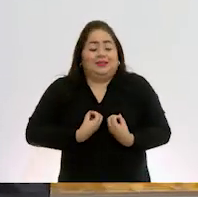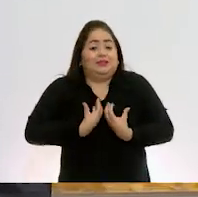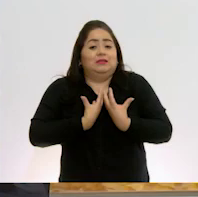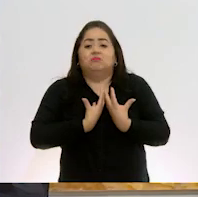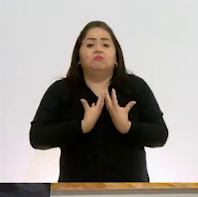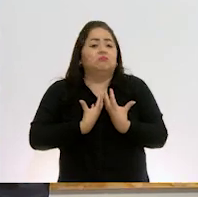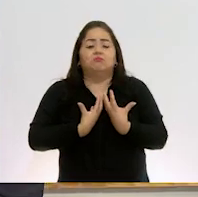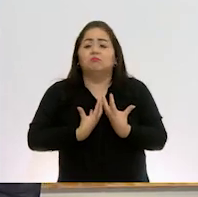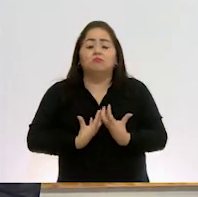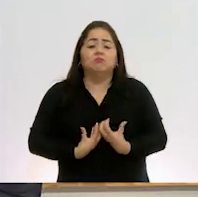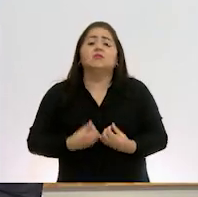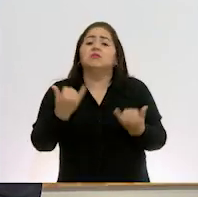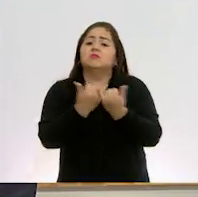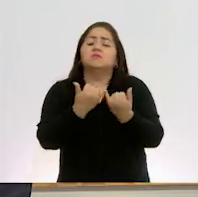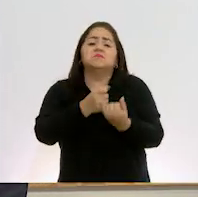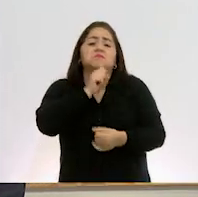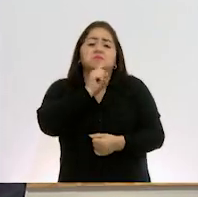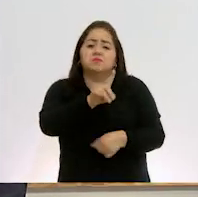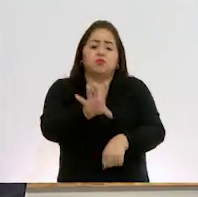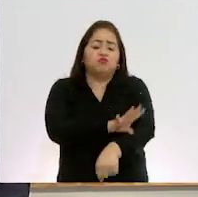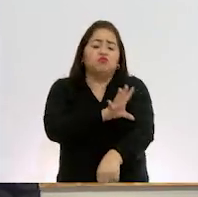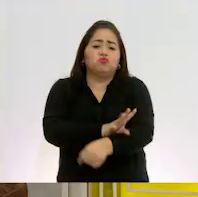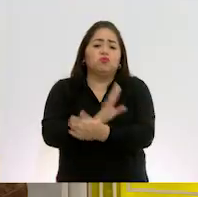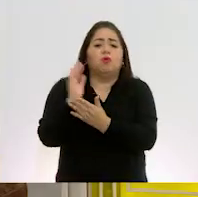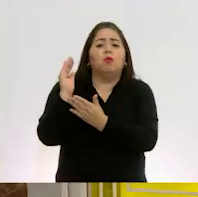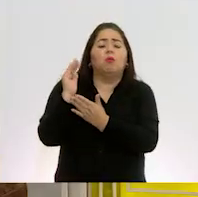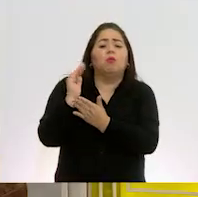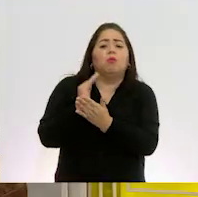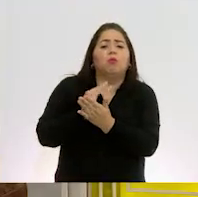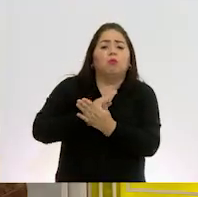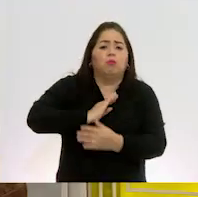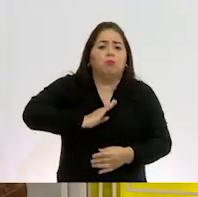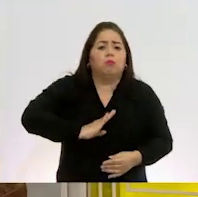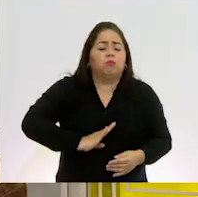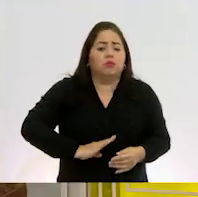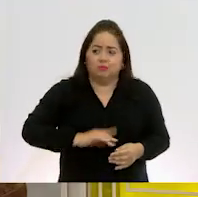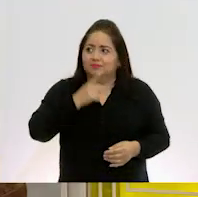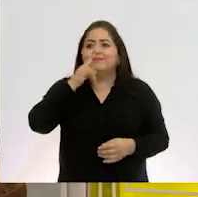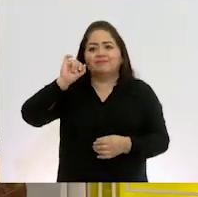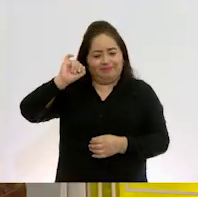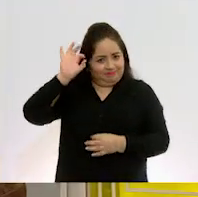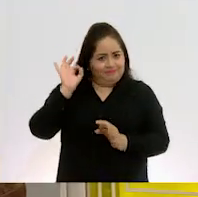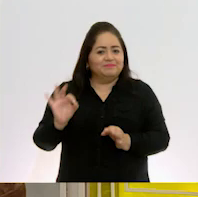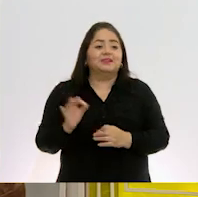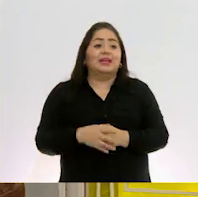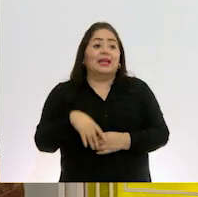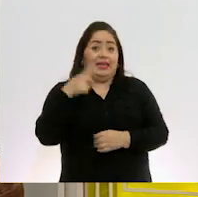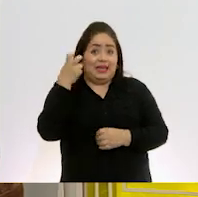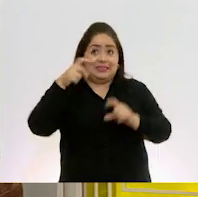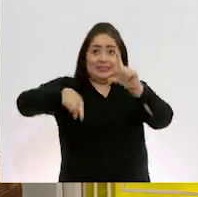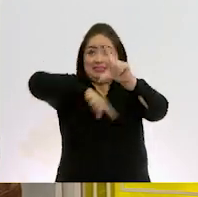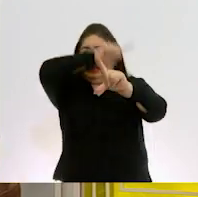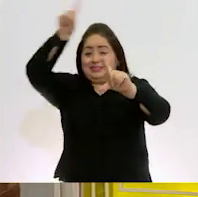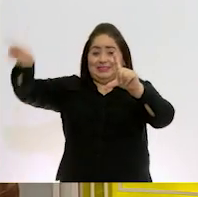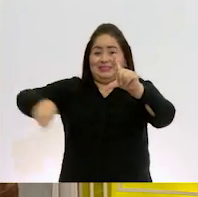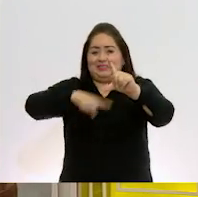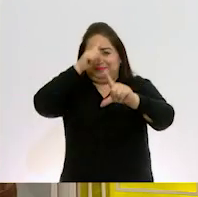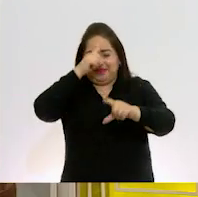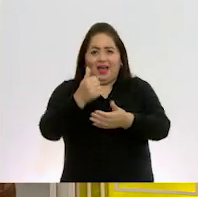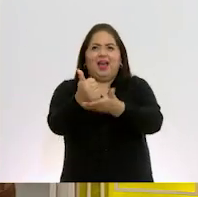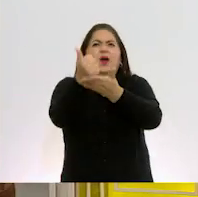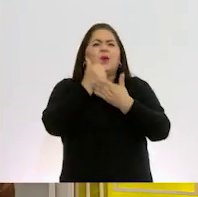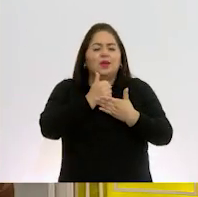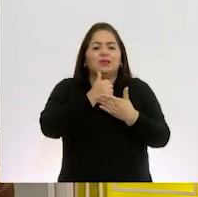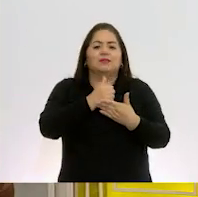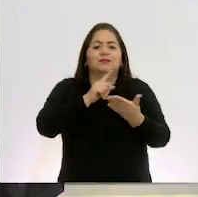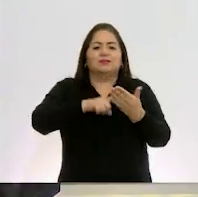emoción y que también te baja mucho la energía. Mucho. ¿Estás de acuerdo? Totalmente. Muy bien. Pues este medidor de las emociones nos va a